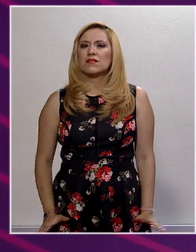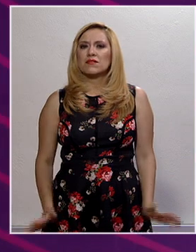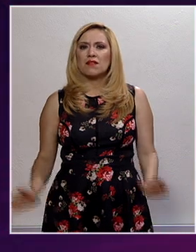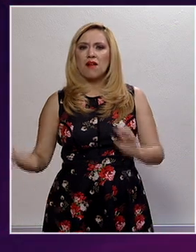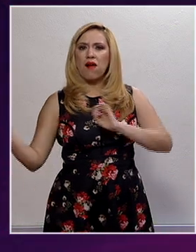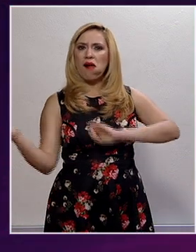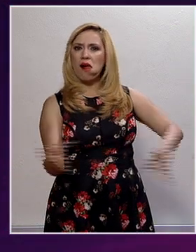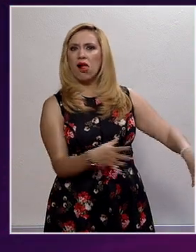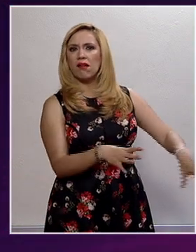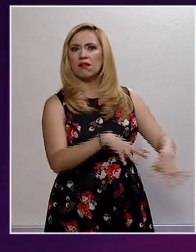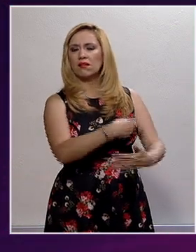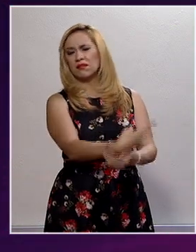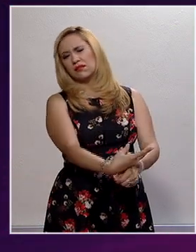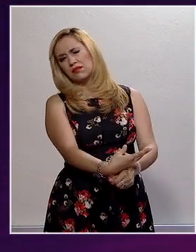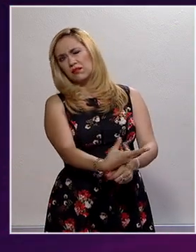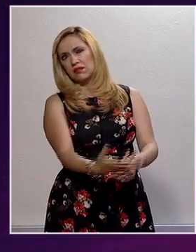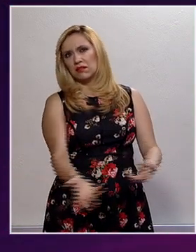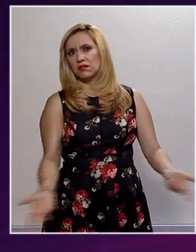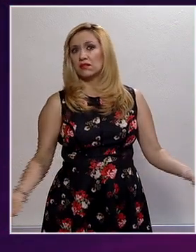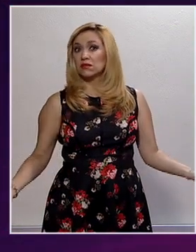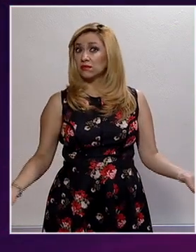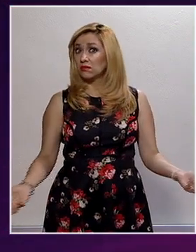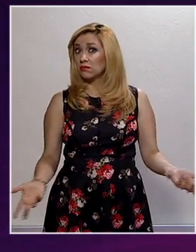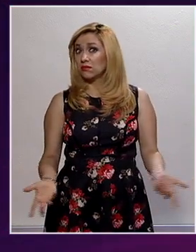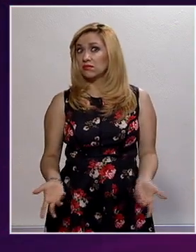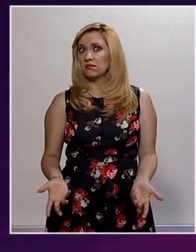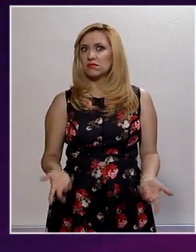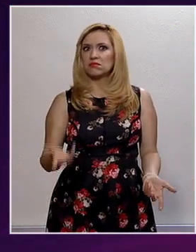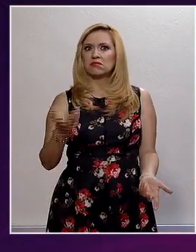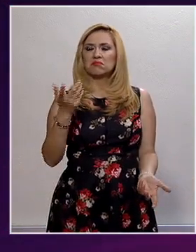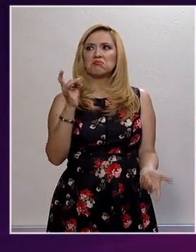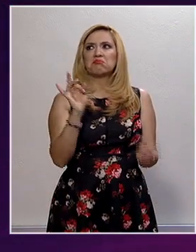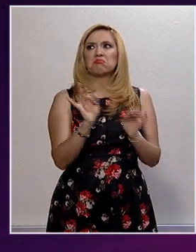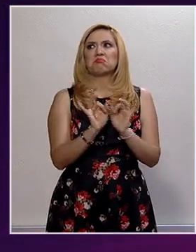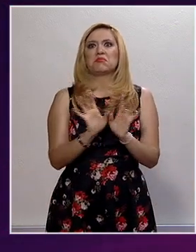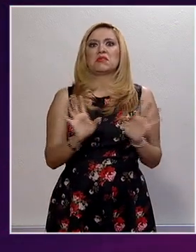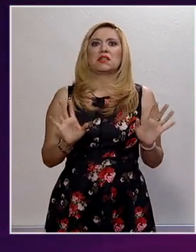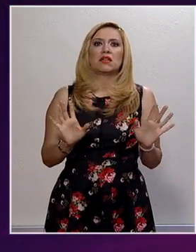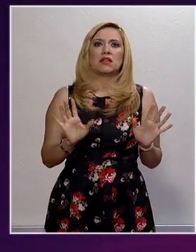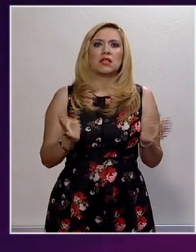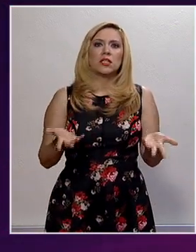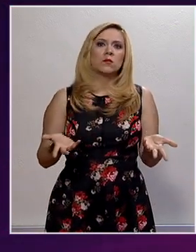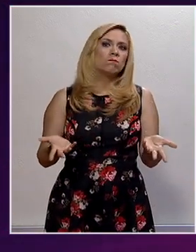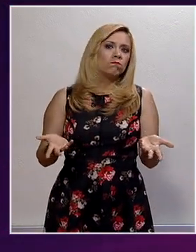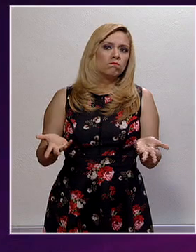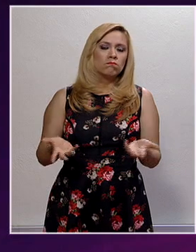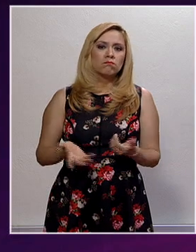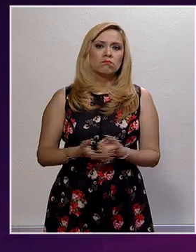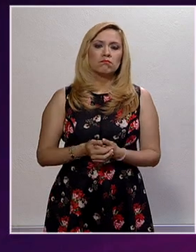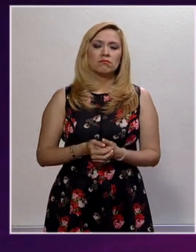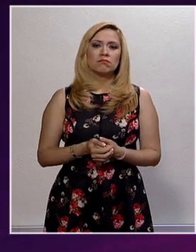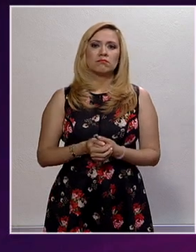abandonados en lugares públicos, que haya habido una relación